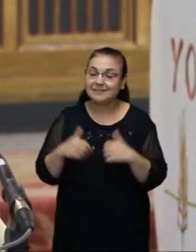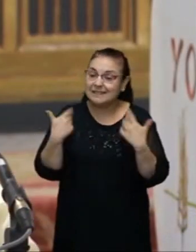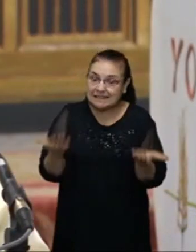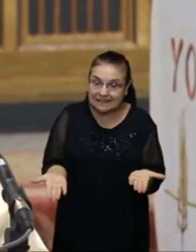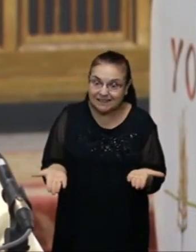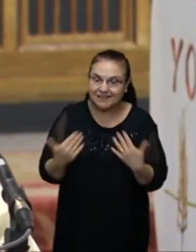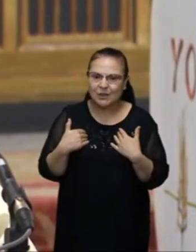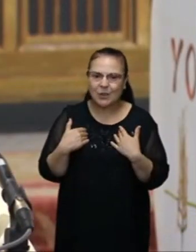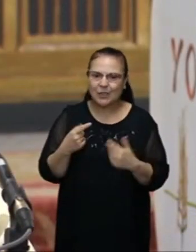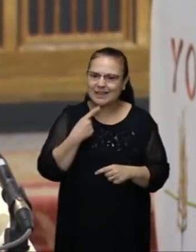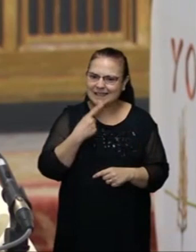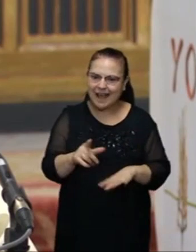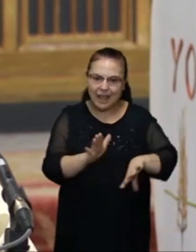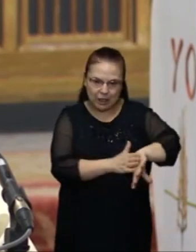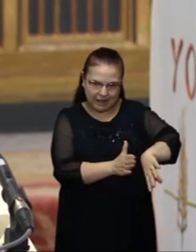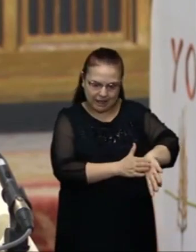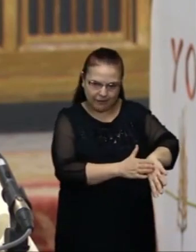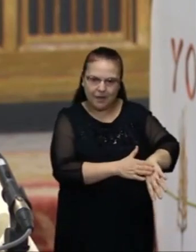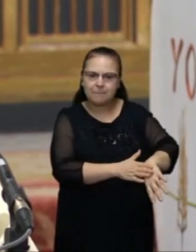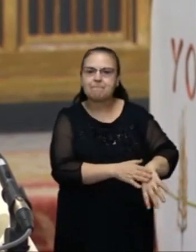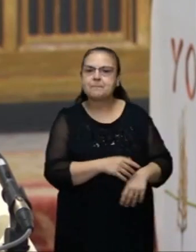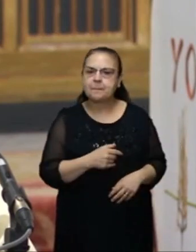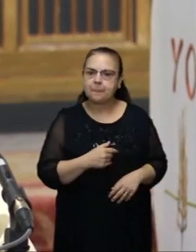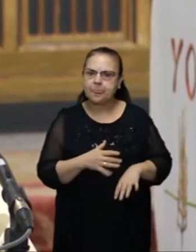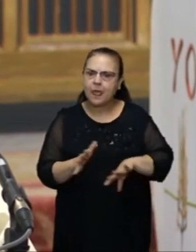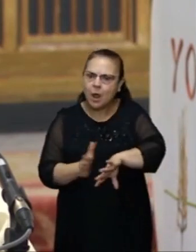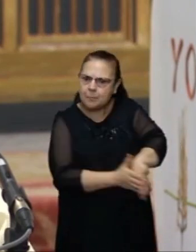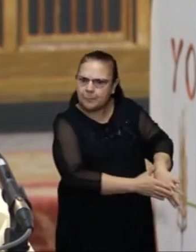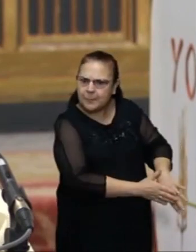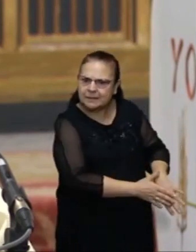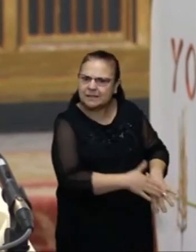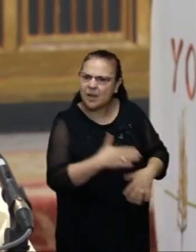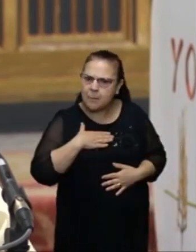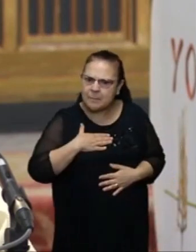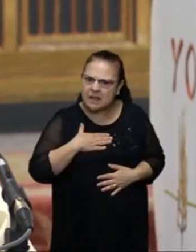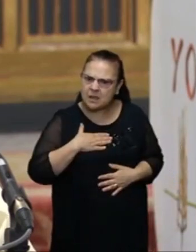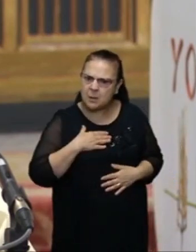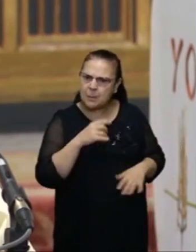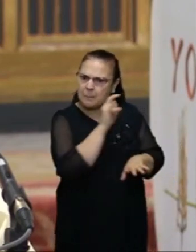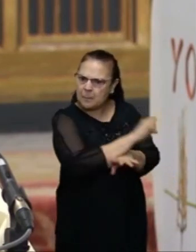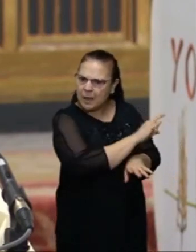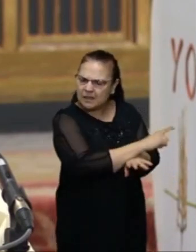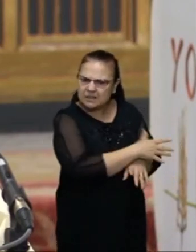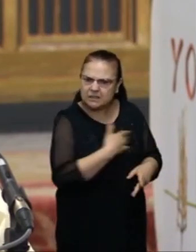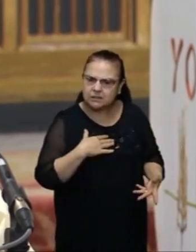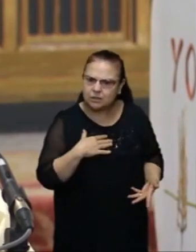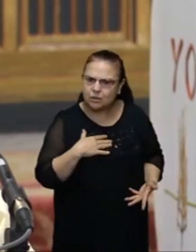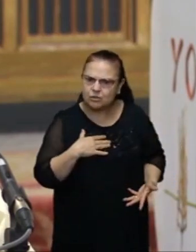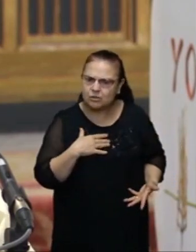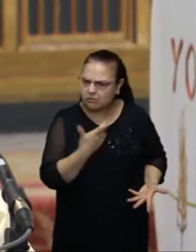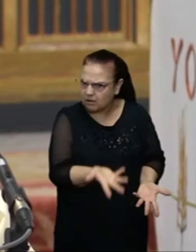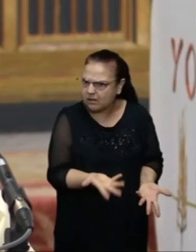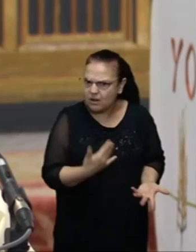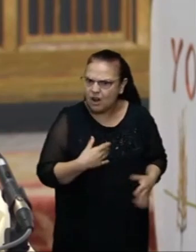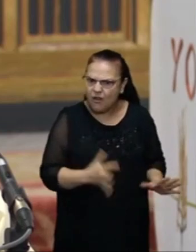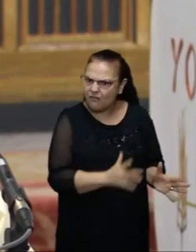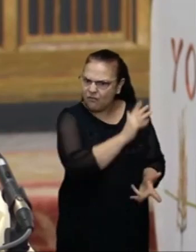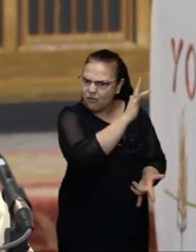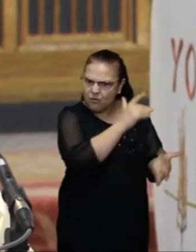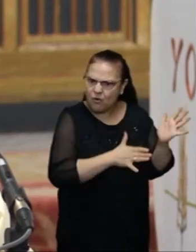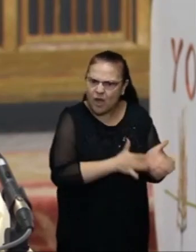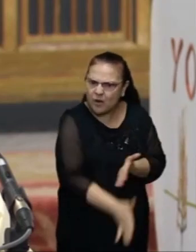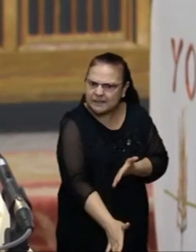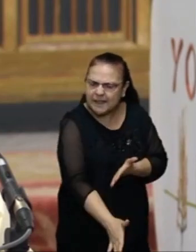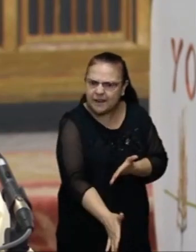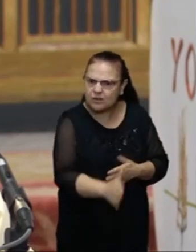entonces dirá a los de su izquierda: apartaos de mí, malditos, id al fuego eterno preparado para el diablo y